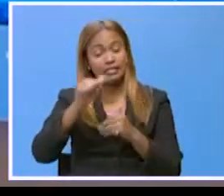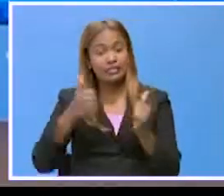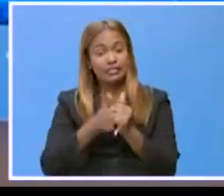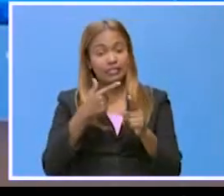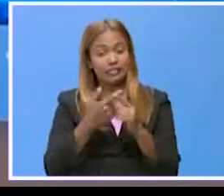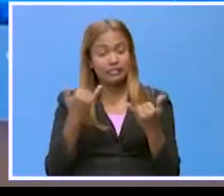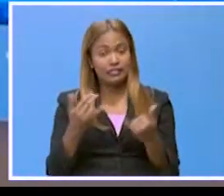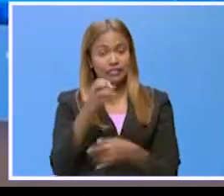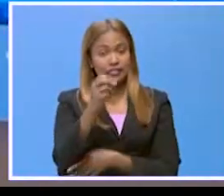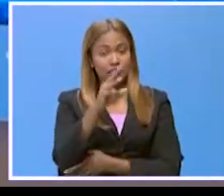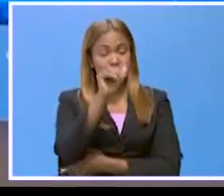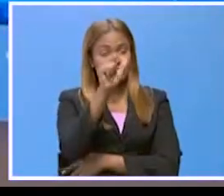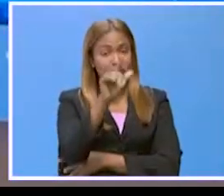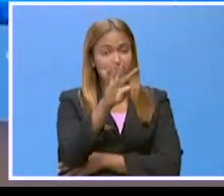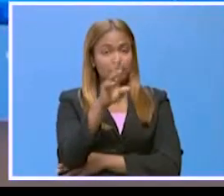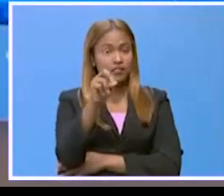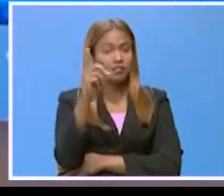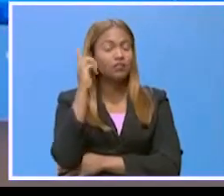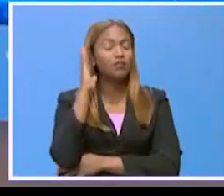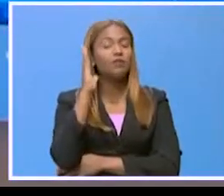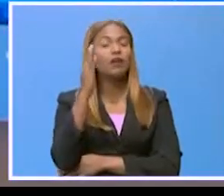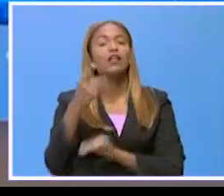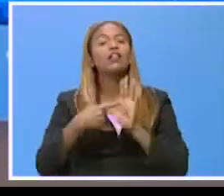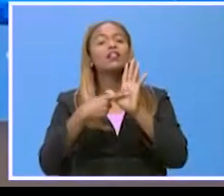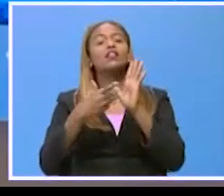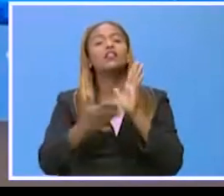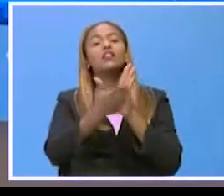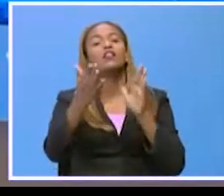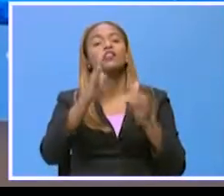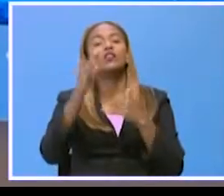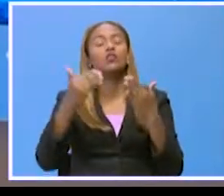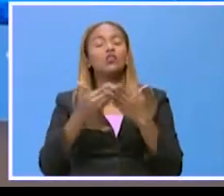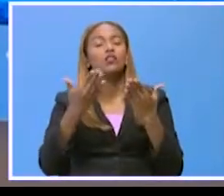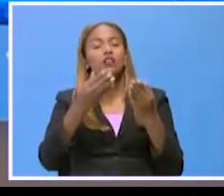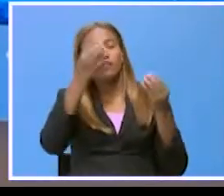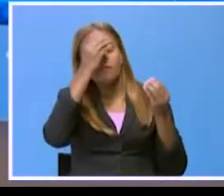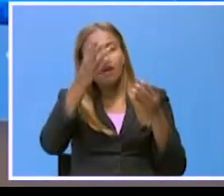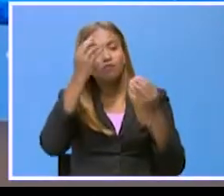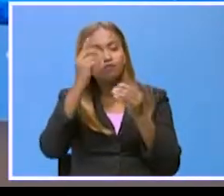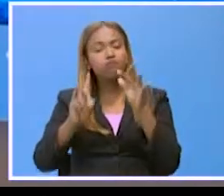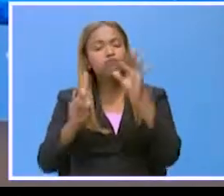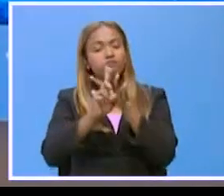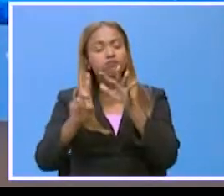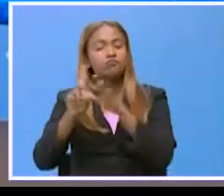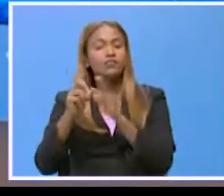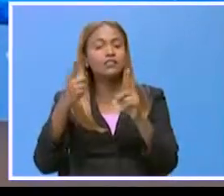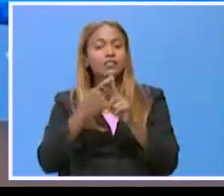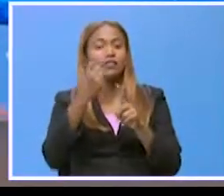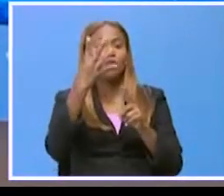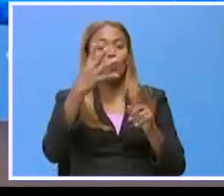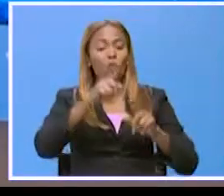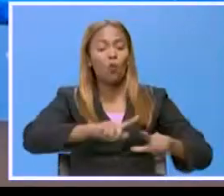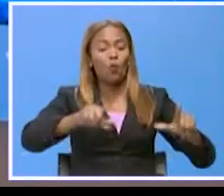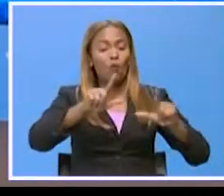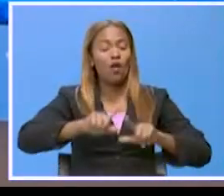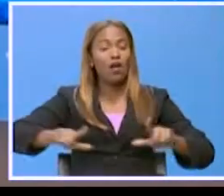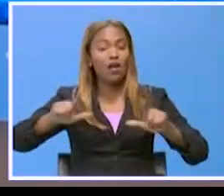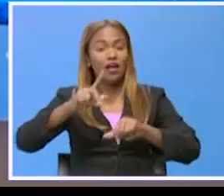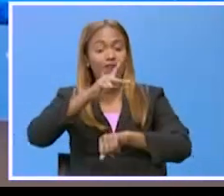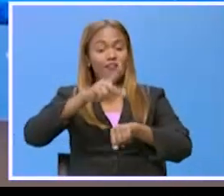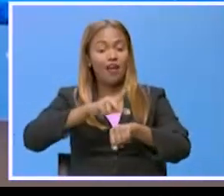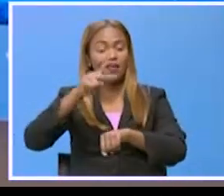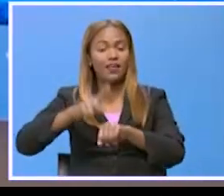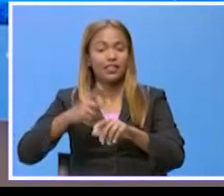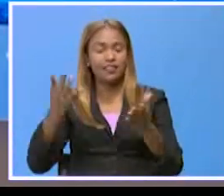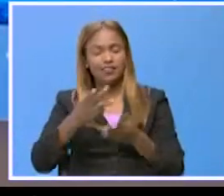este canal 4 es redes estaremos llevándolos a ustedes todas las incidencias desde los cuatro puntos cardinales de